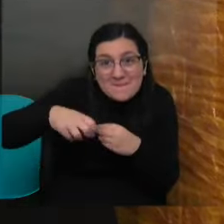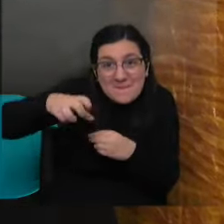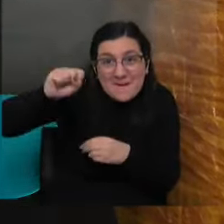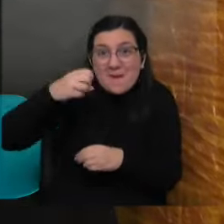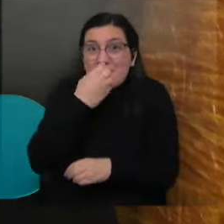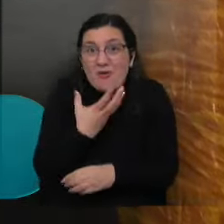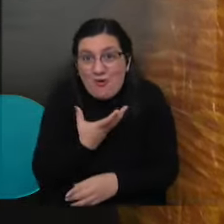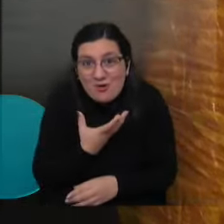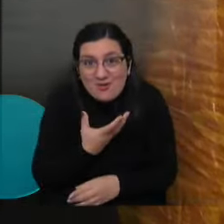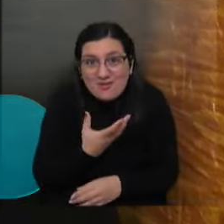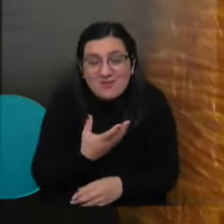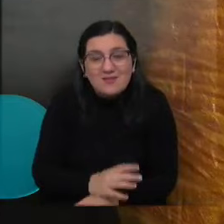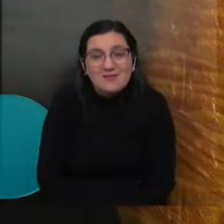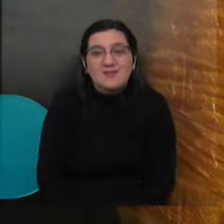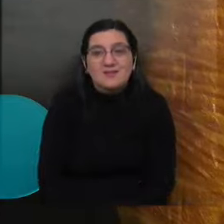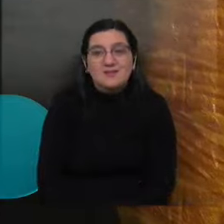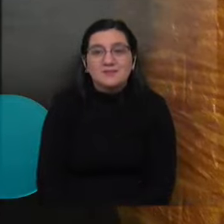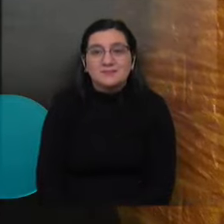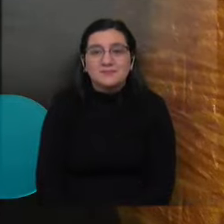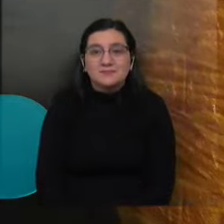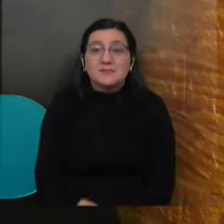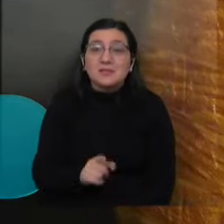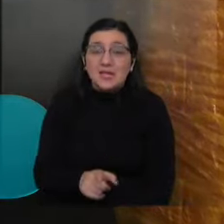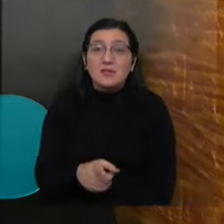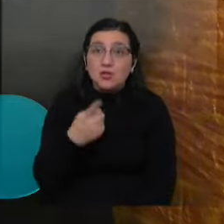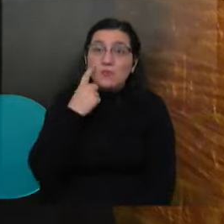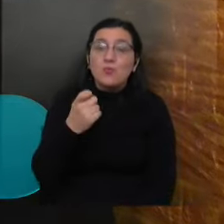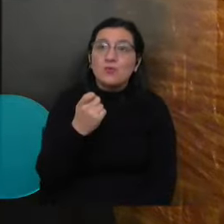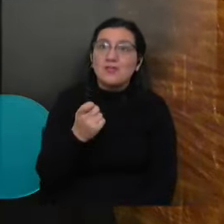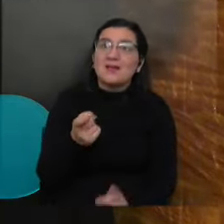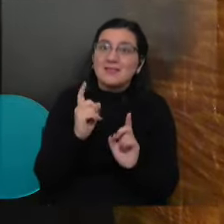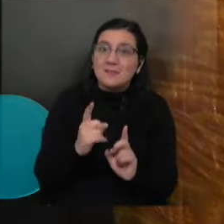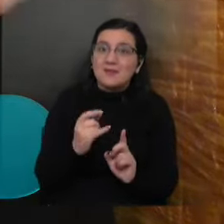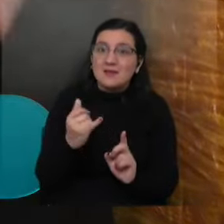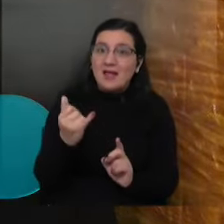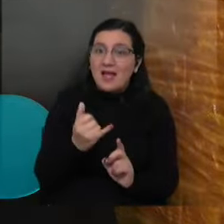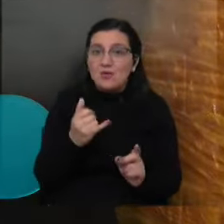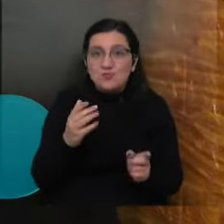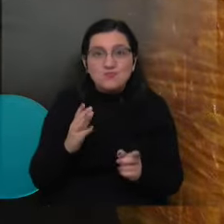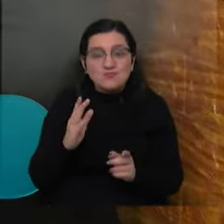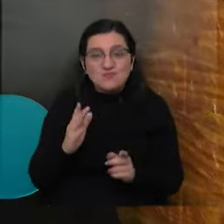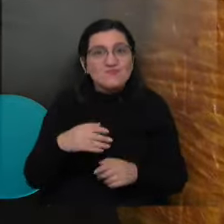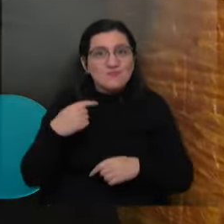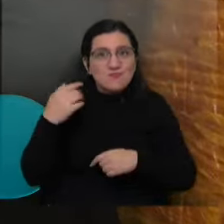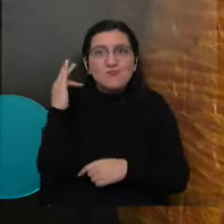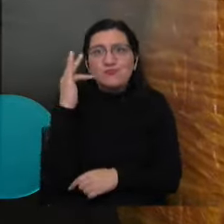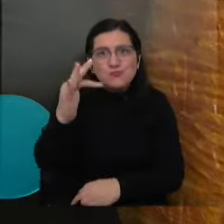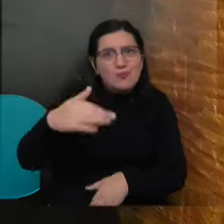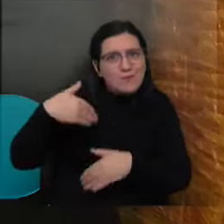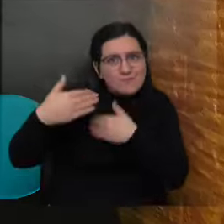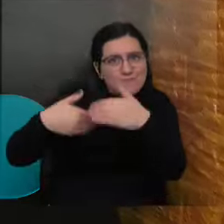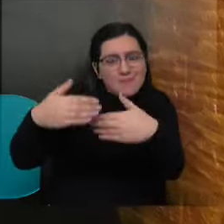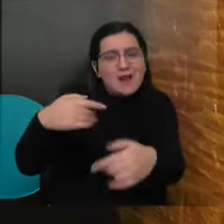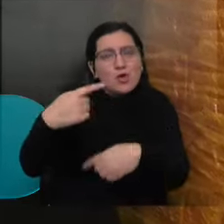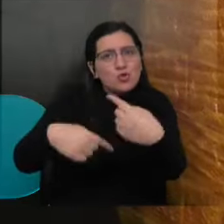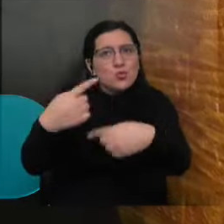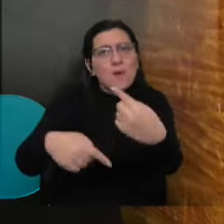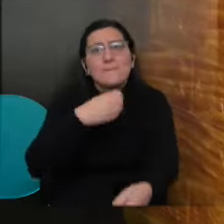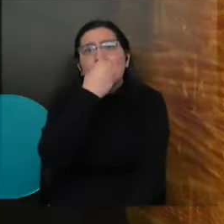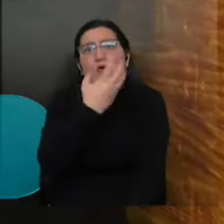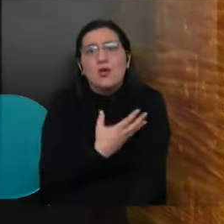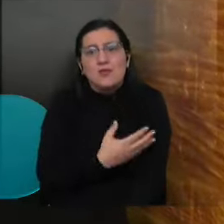este si se quiere lo que está pasando y ahí nos encontramos que también hay un camino muy largo para seguir mejorando y son